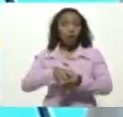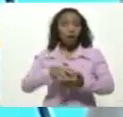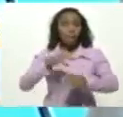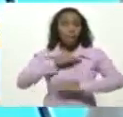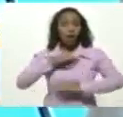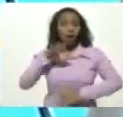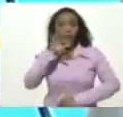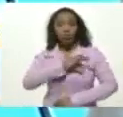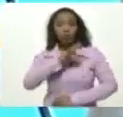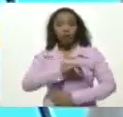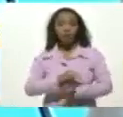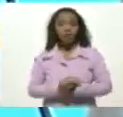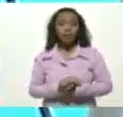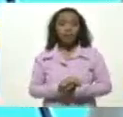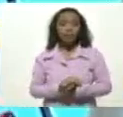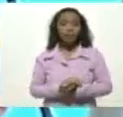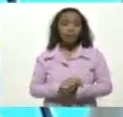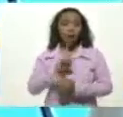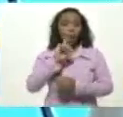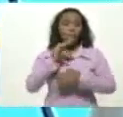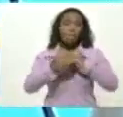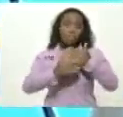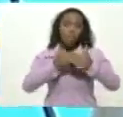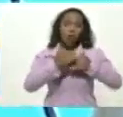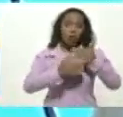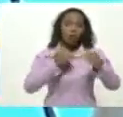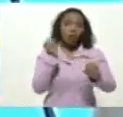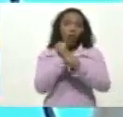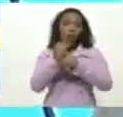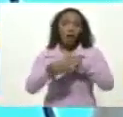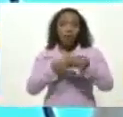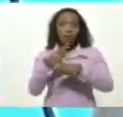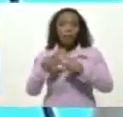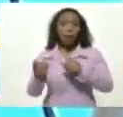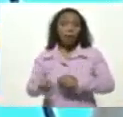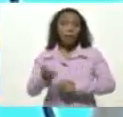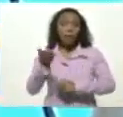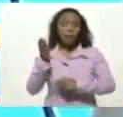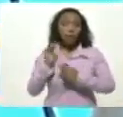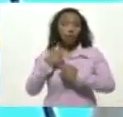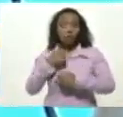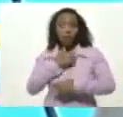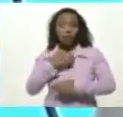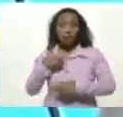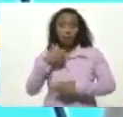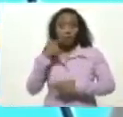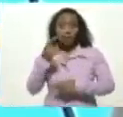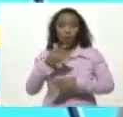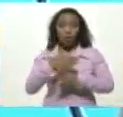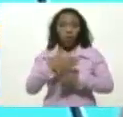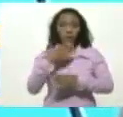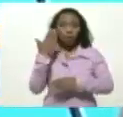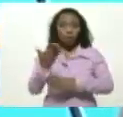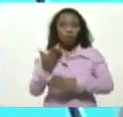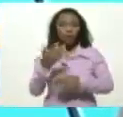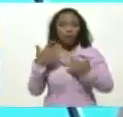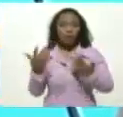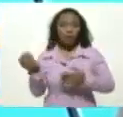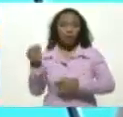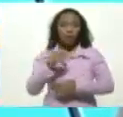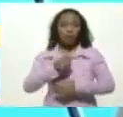bienestar social. Es un poco, presidente, el trabajo que hacemos, pero es importante. Yo quería decirle, compartirle a usted, que lo